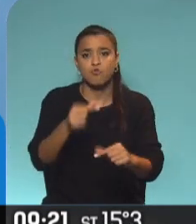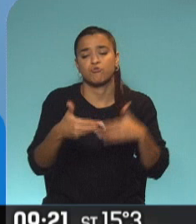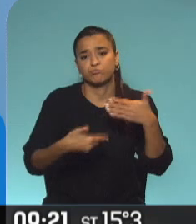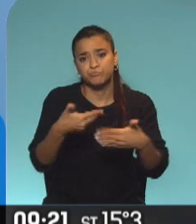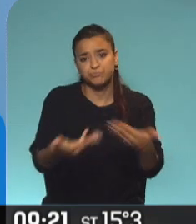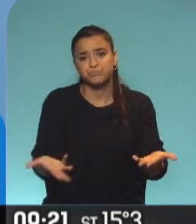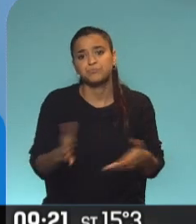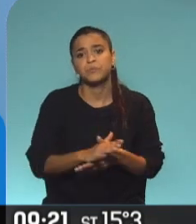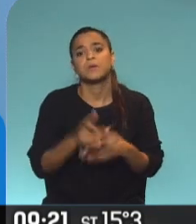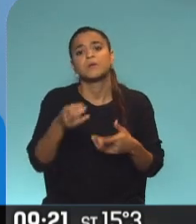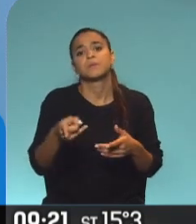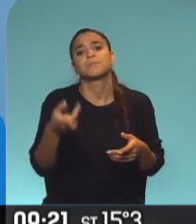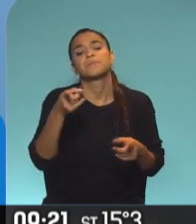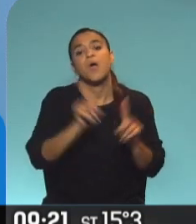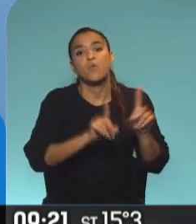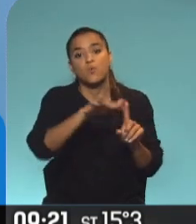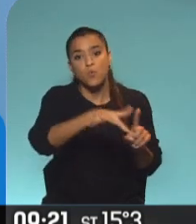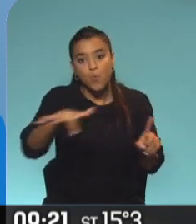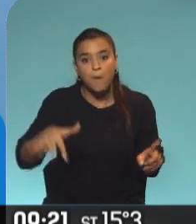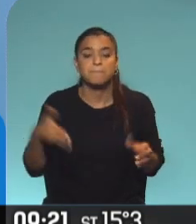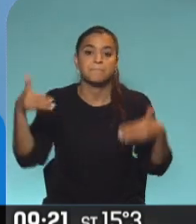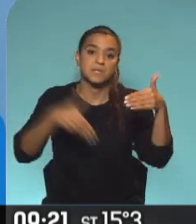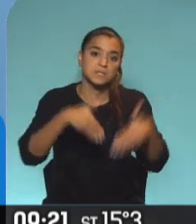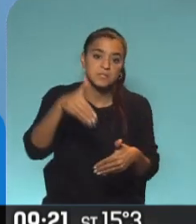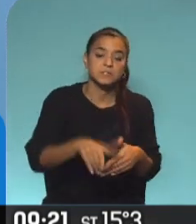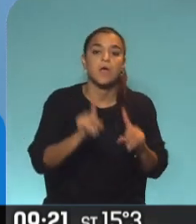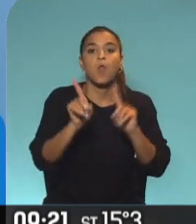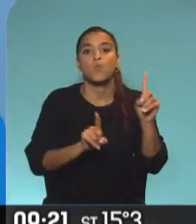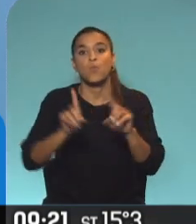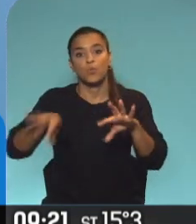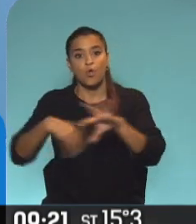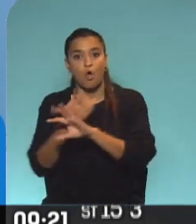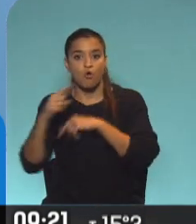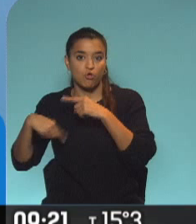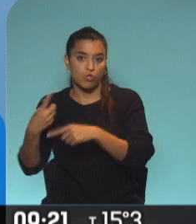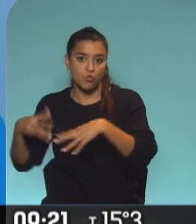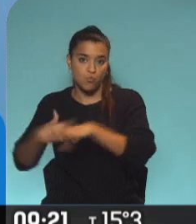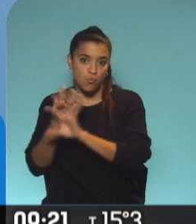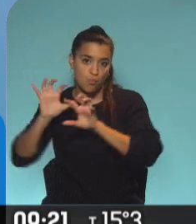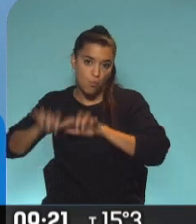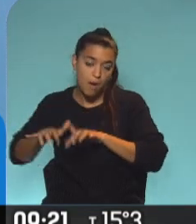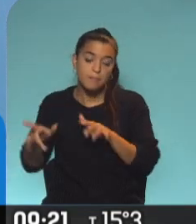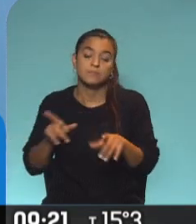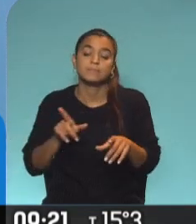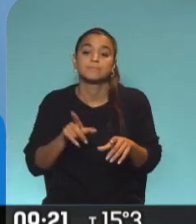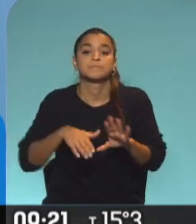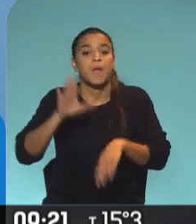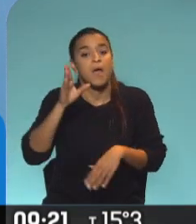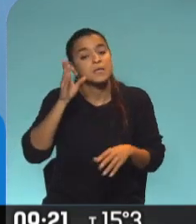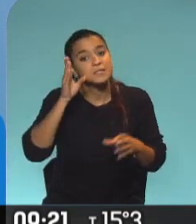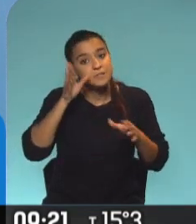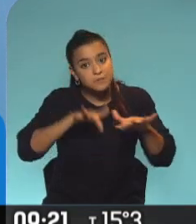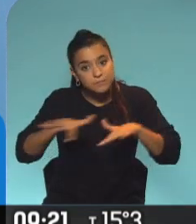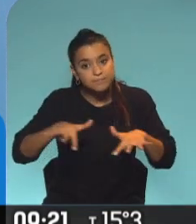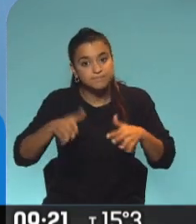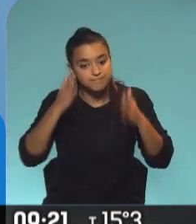progresivo, que combinará en algunos lugares la presencialidad con instancias no presenciales, y que lo que prima es una decisión